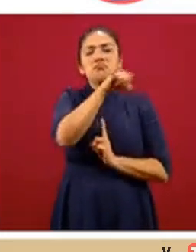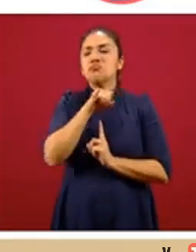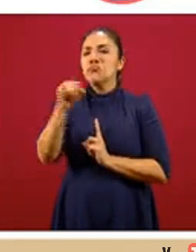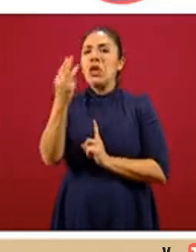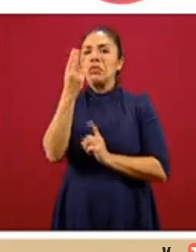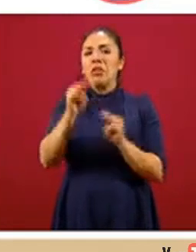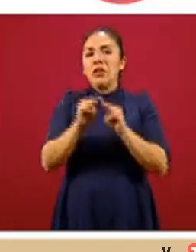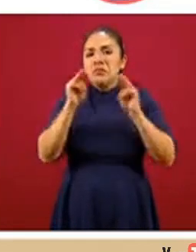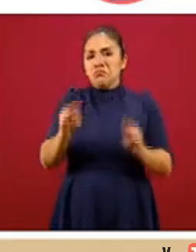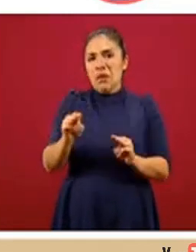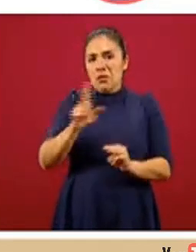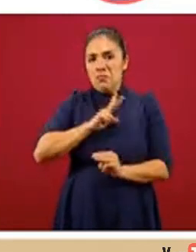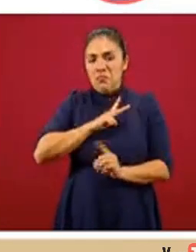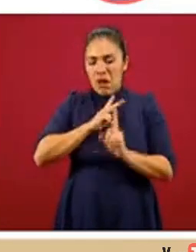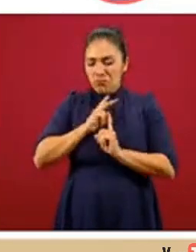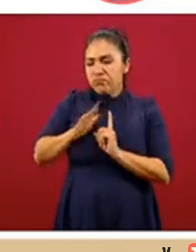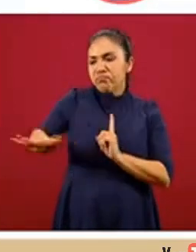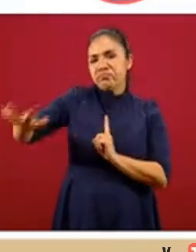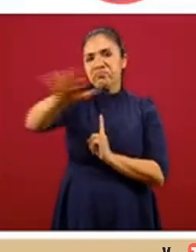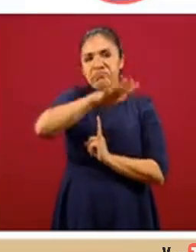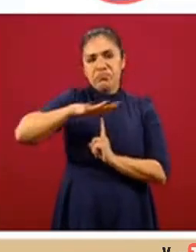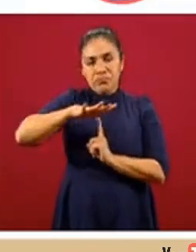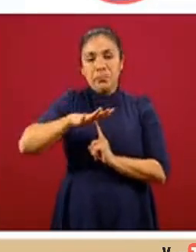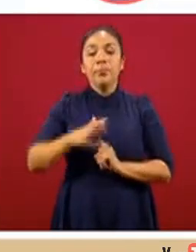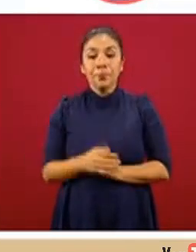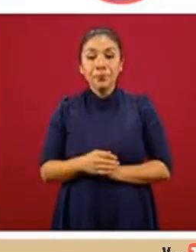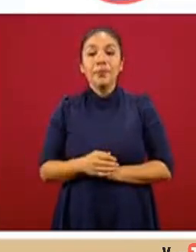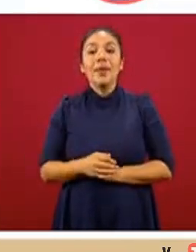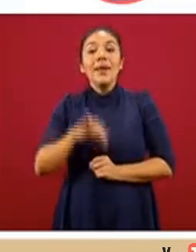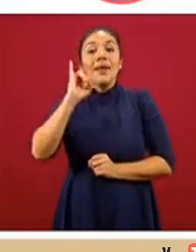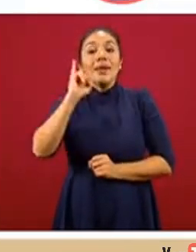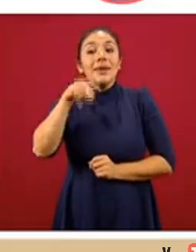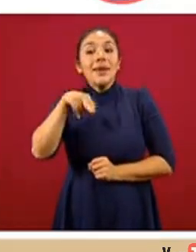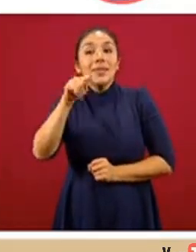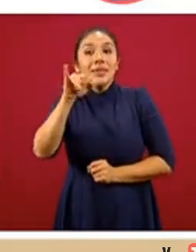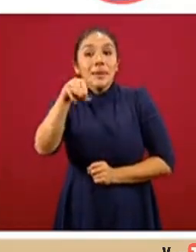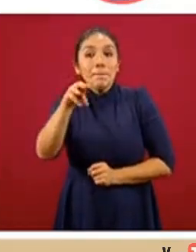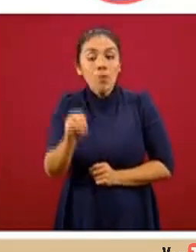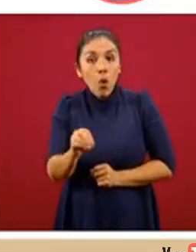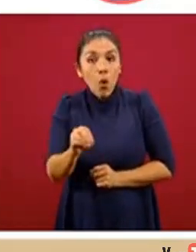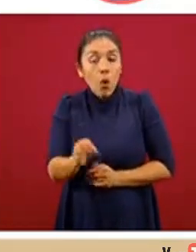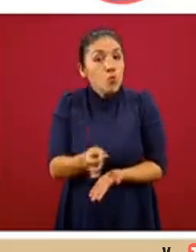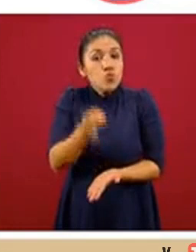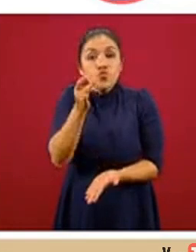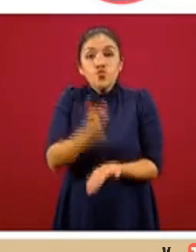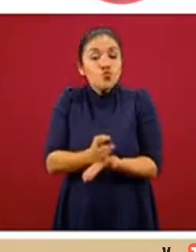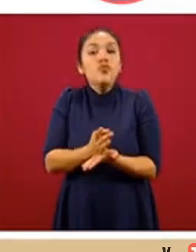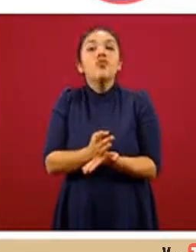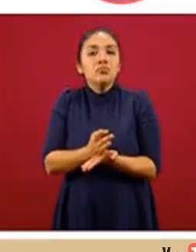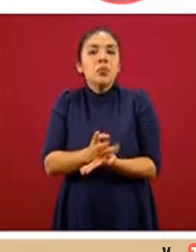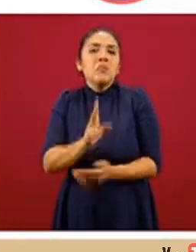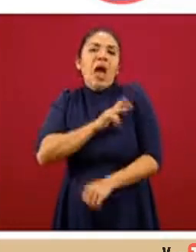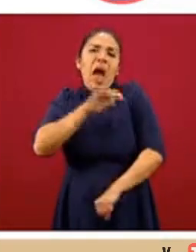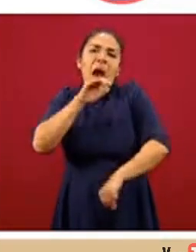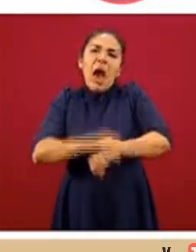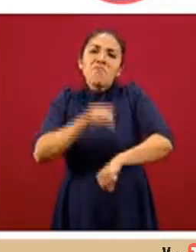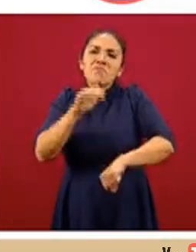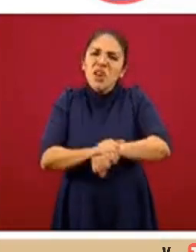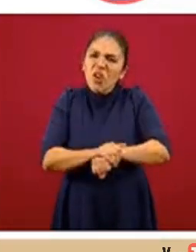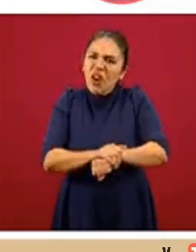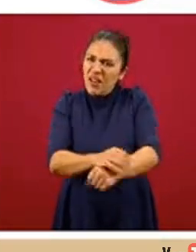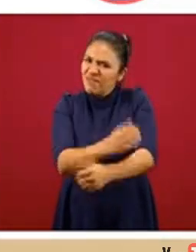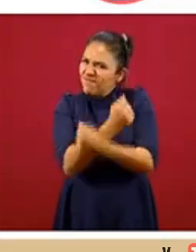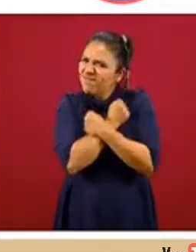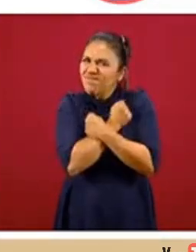de mi eje, de mi persona. En el espacio íntimo solamente entran grandes amigos, grandes